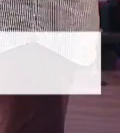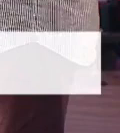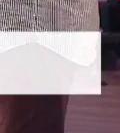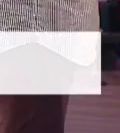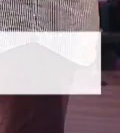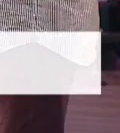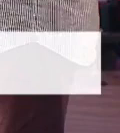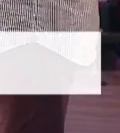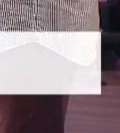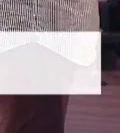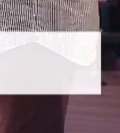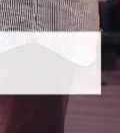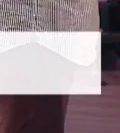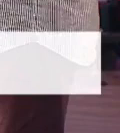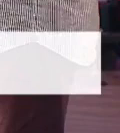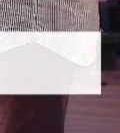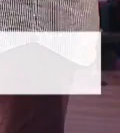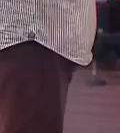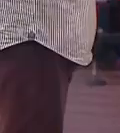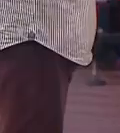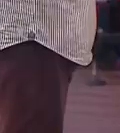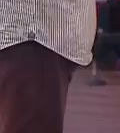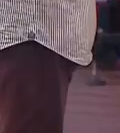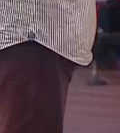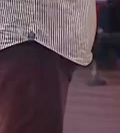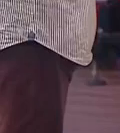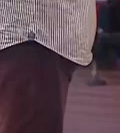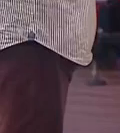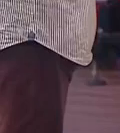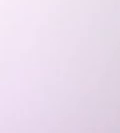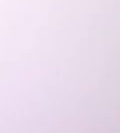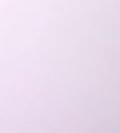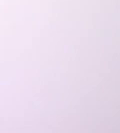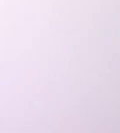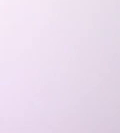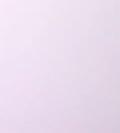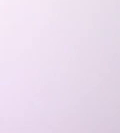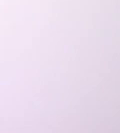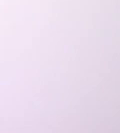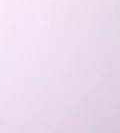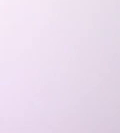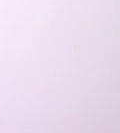y en tu seno doblé la cabeza,